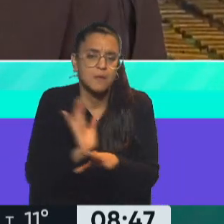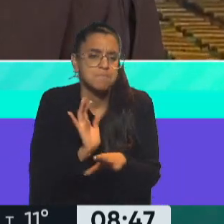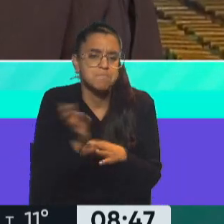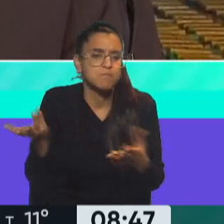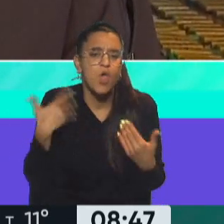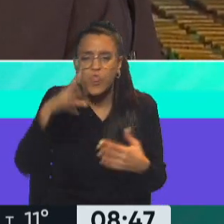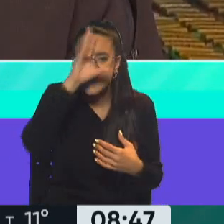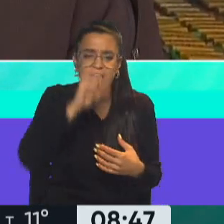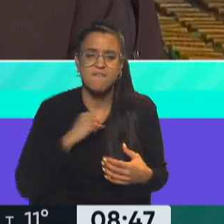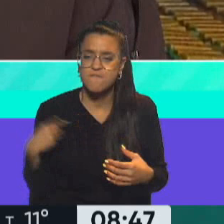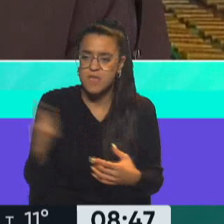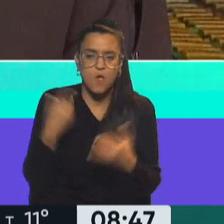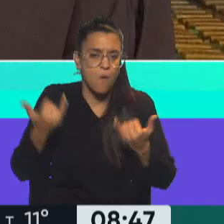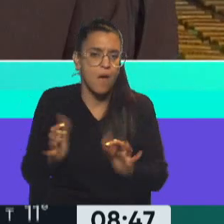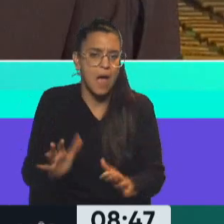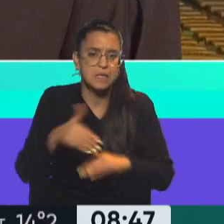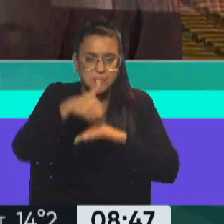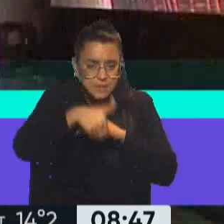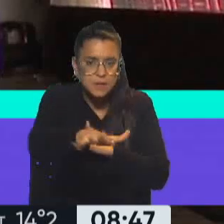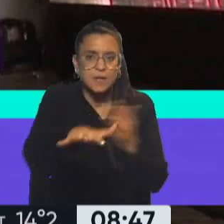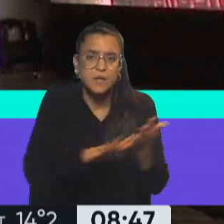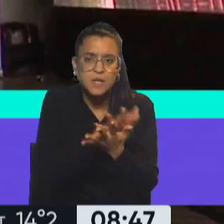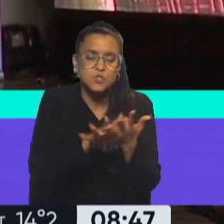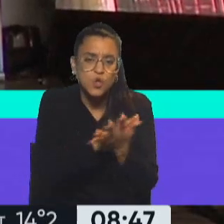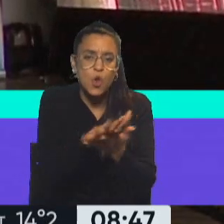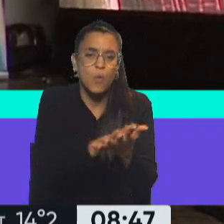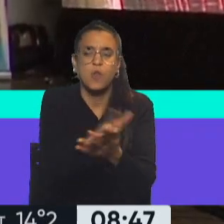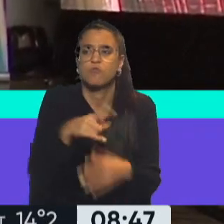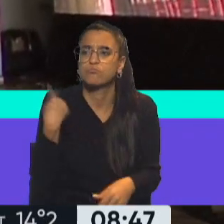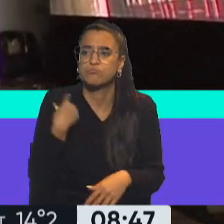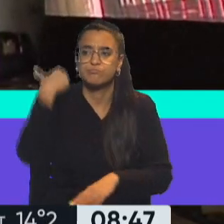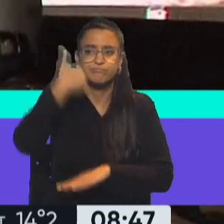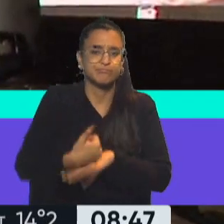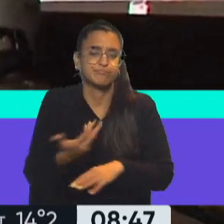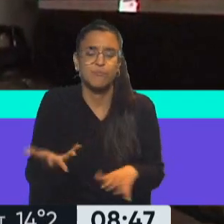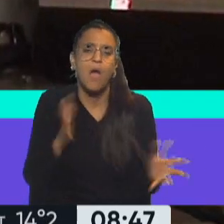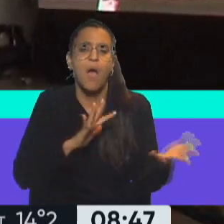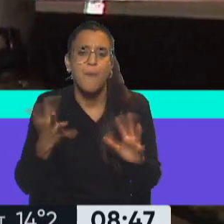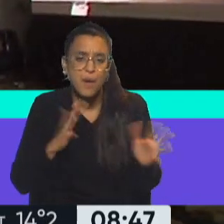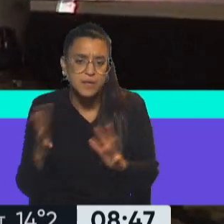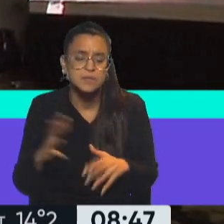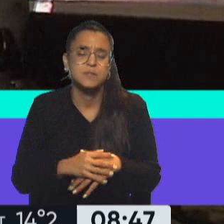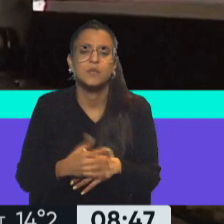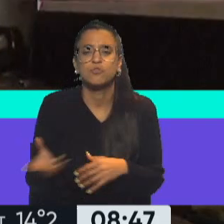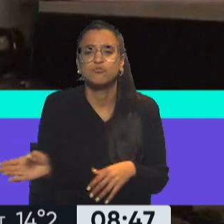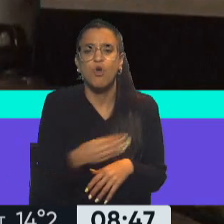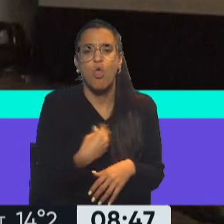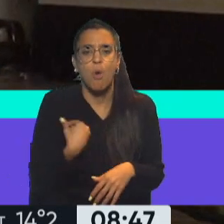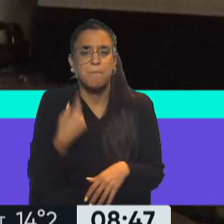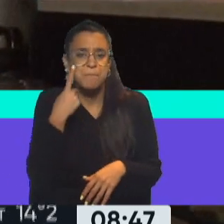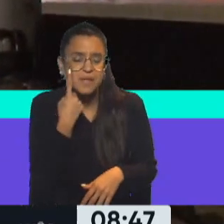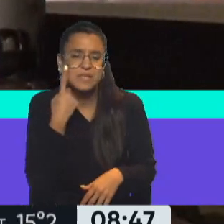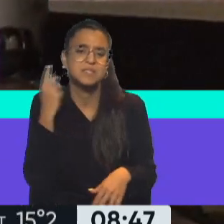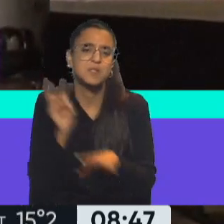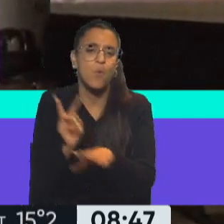el desafío que tenemos, de ir resolviendo desde el lugar que a nosotros nos toca, ¿no? Porque a veces todos piensan en la